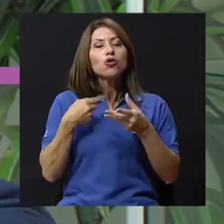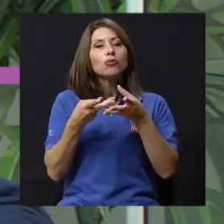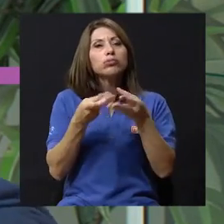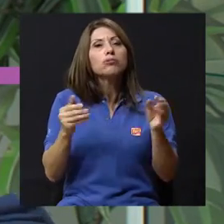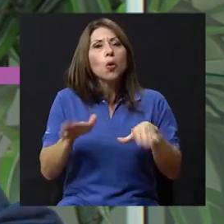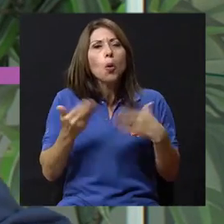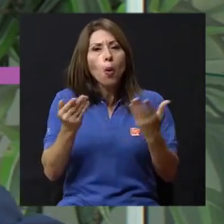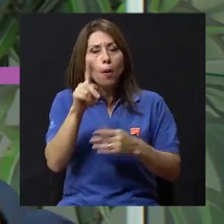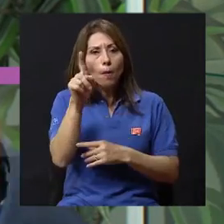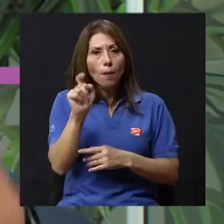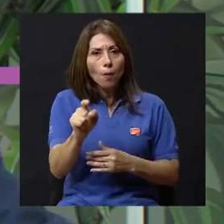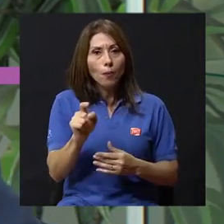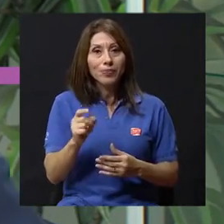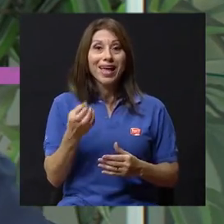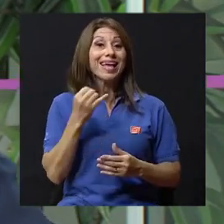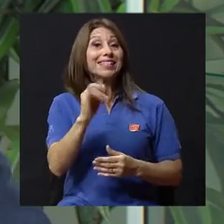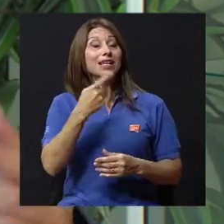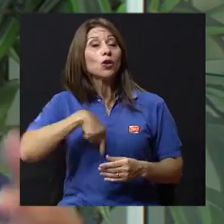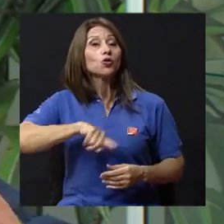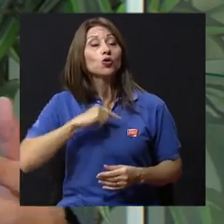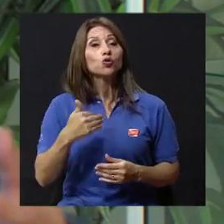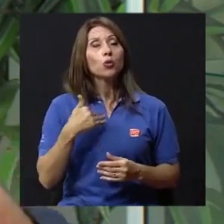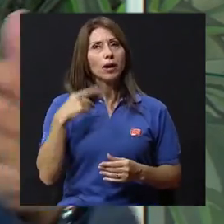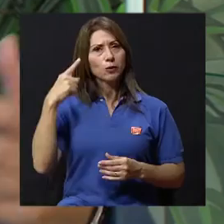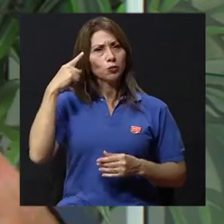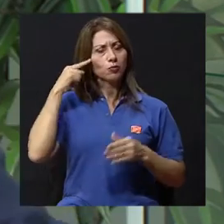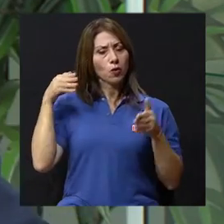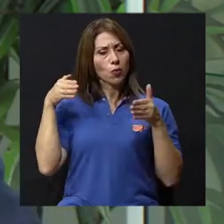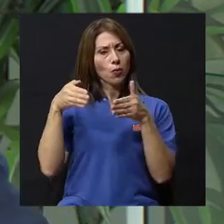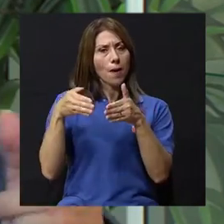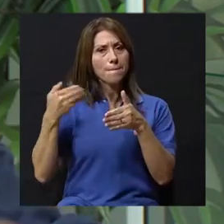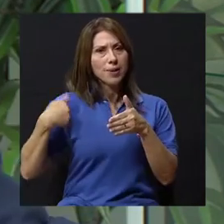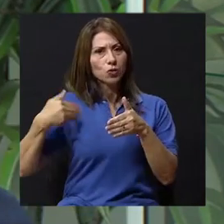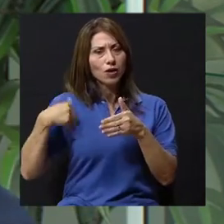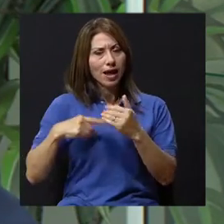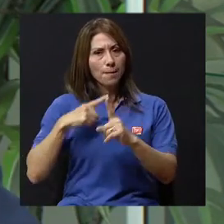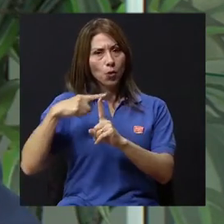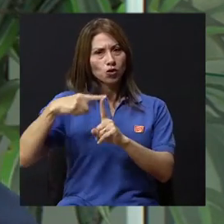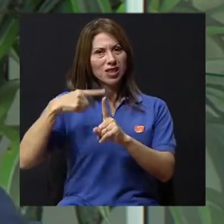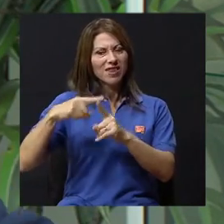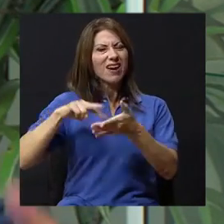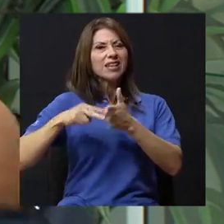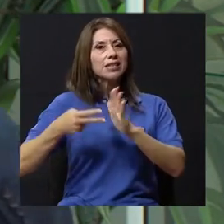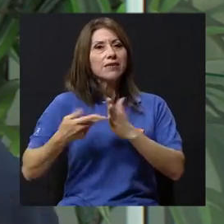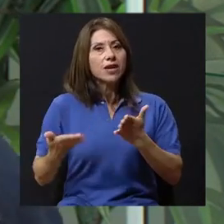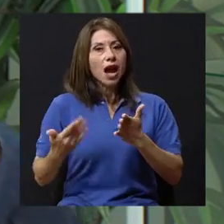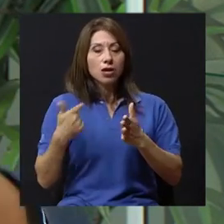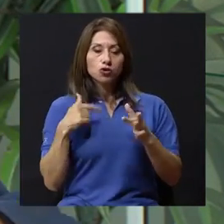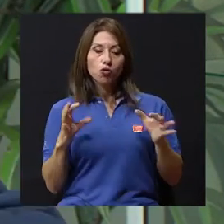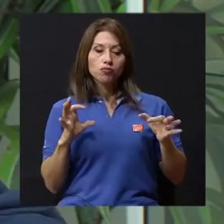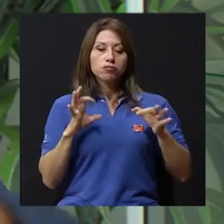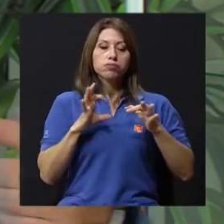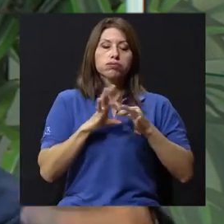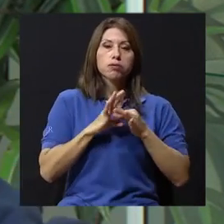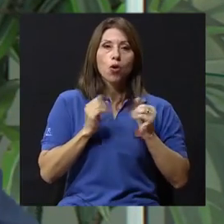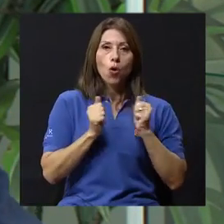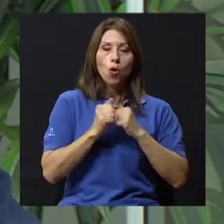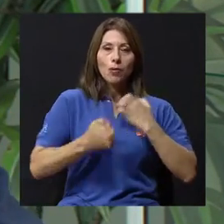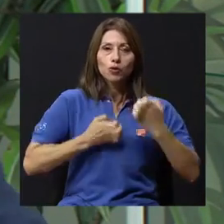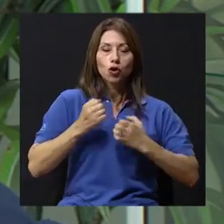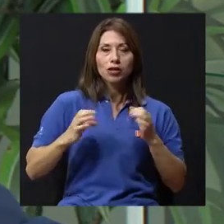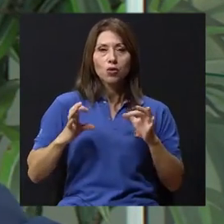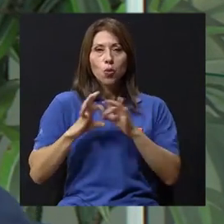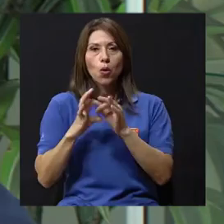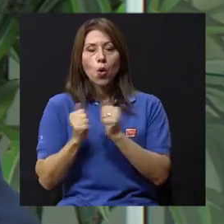lo resuelvo? Si nosotros tuviéramos una masculinidad positiva, ¿qué significa eso? Estar conectado con mis emociones y con mi